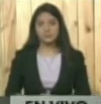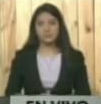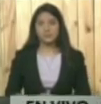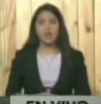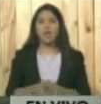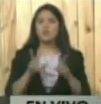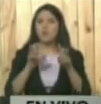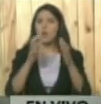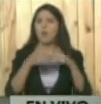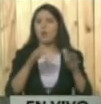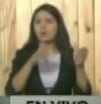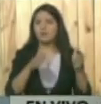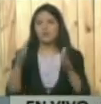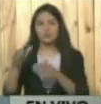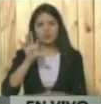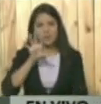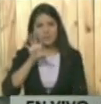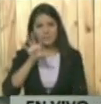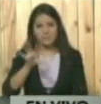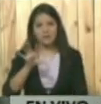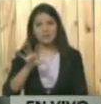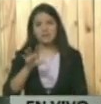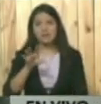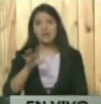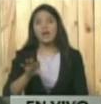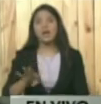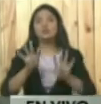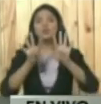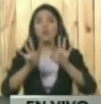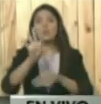país, asciende al monto de